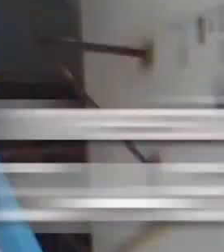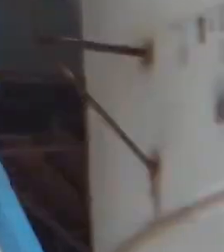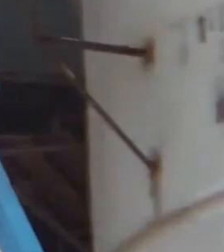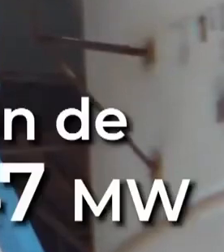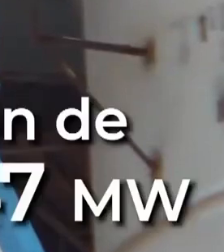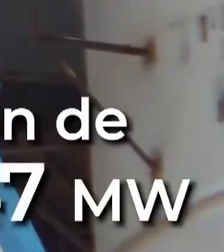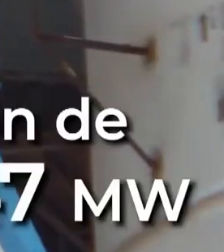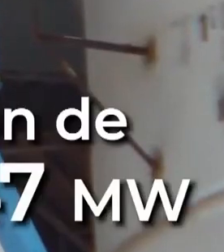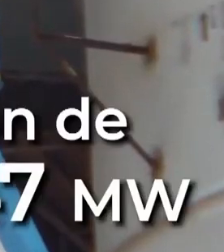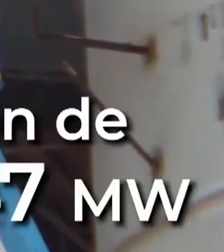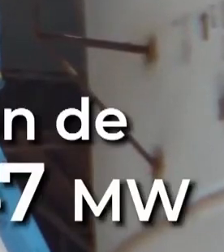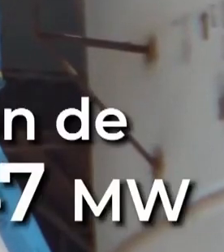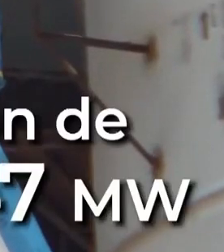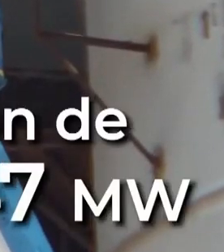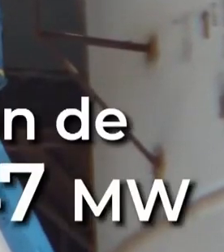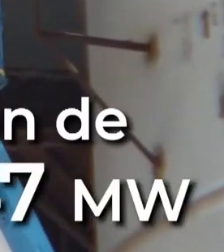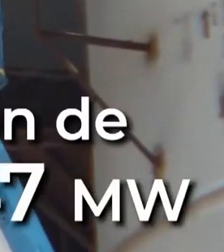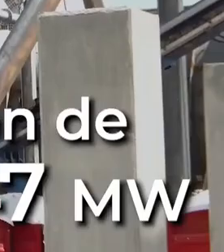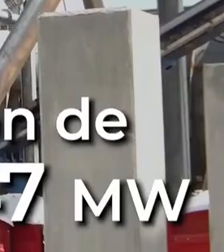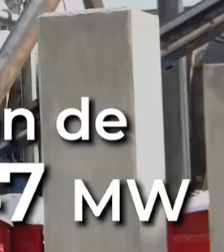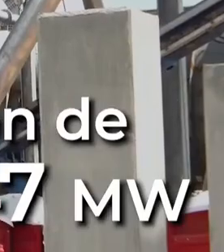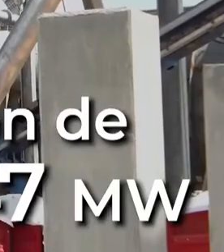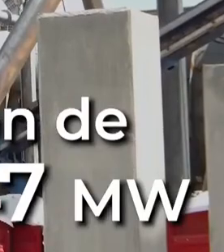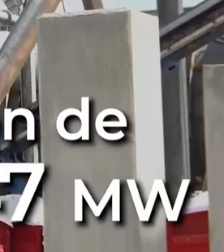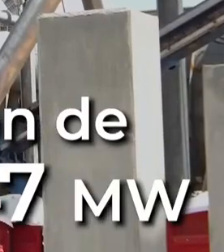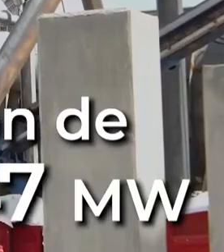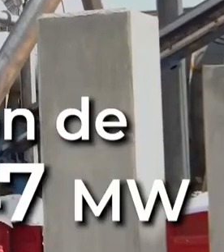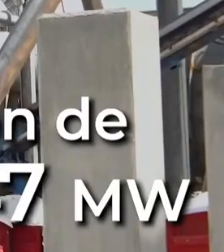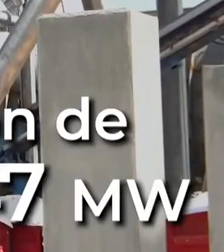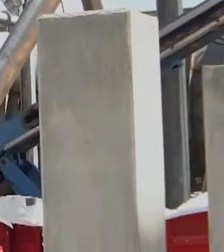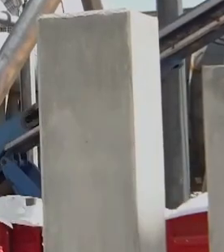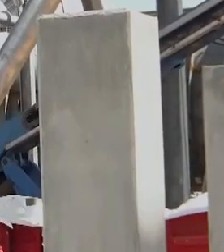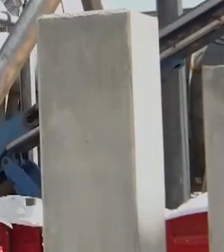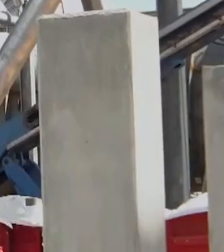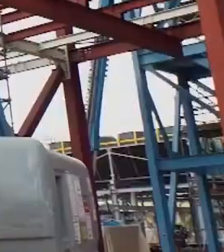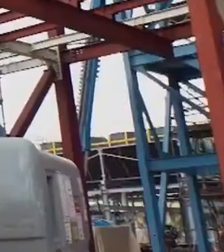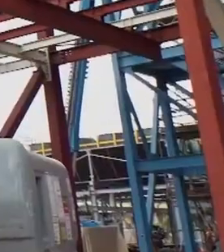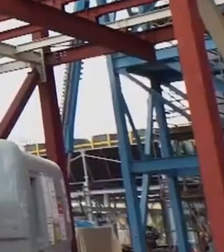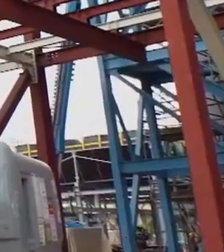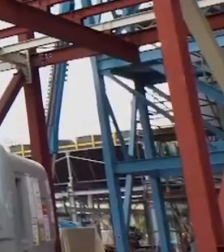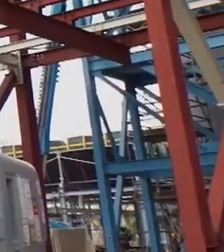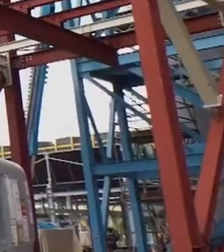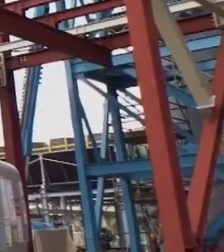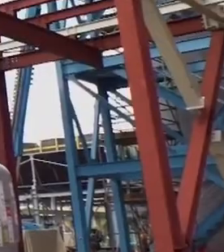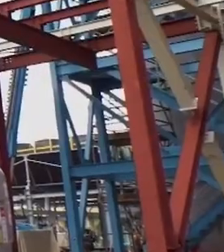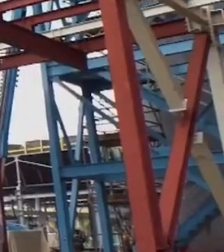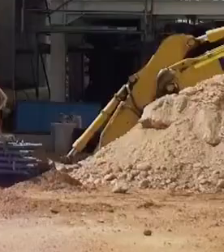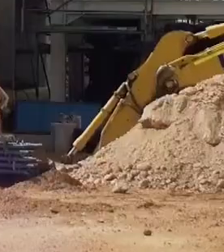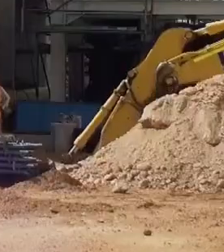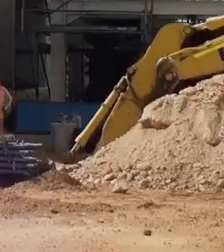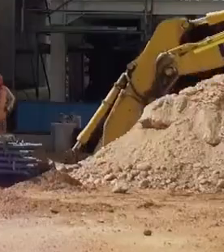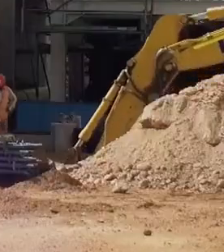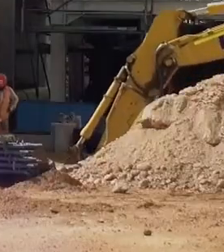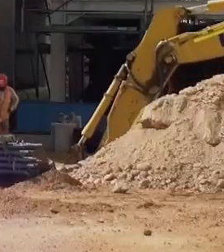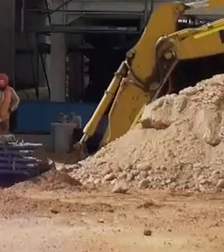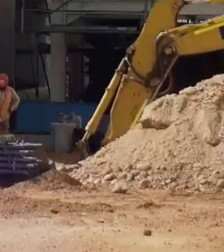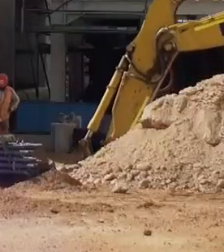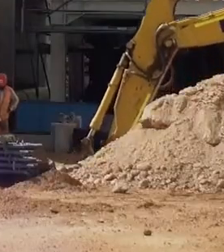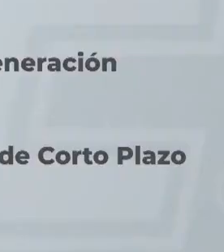$3,445 millones, se adicionarán 4,047 megawatts de capacidad. Las centrales podrán ser inauguradas en